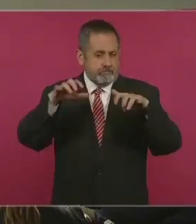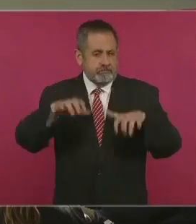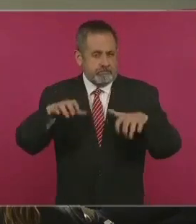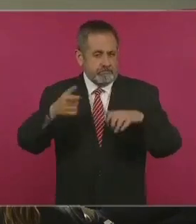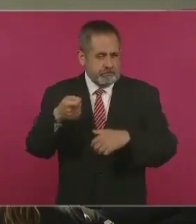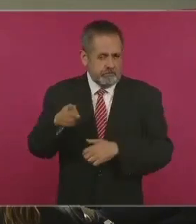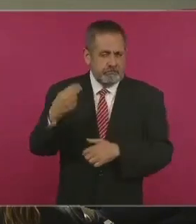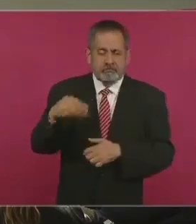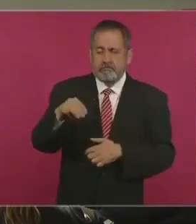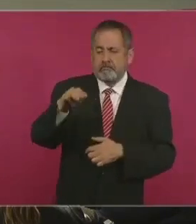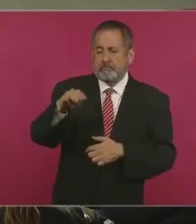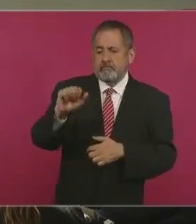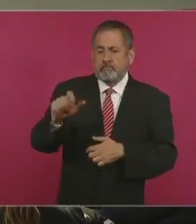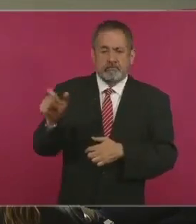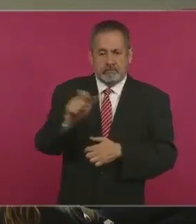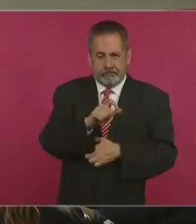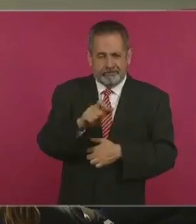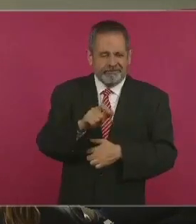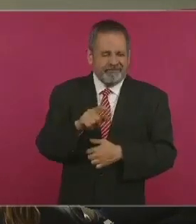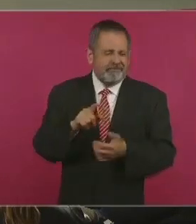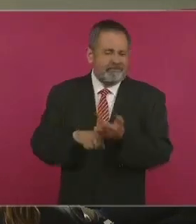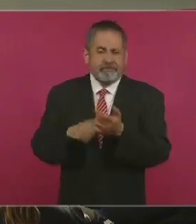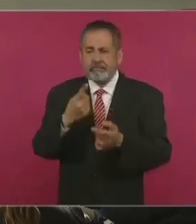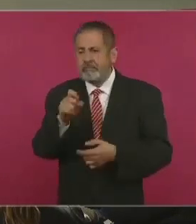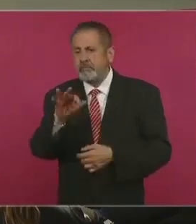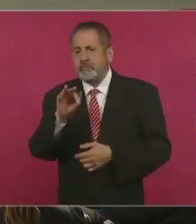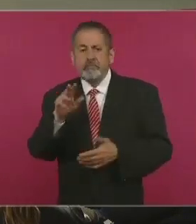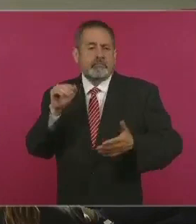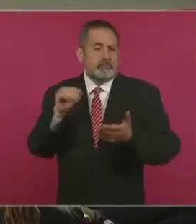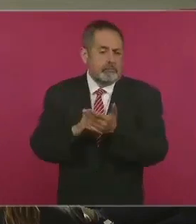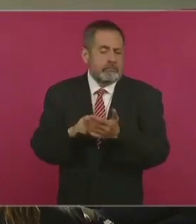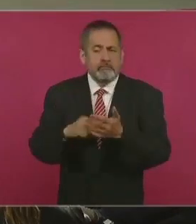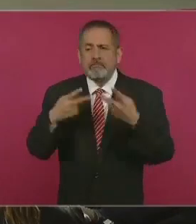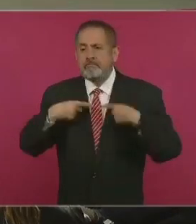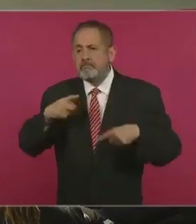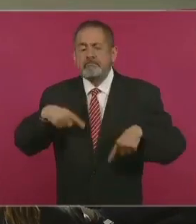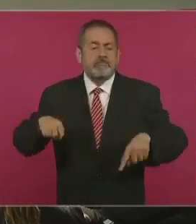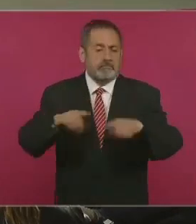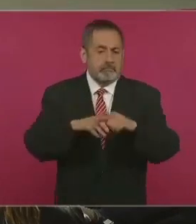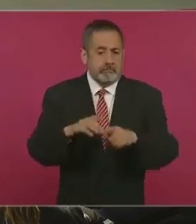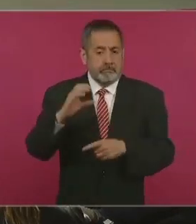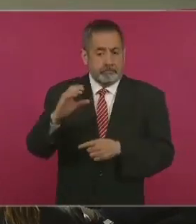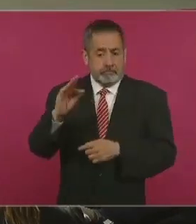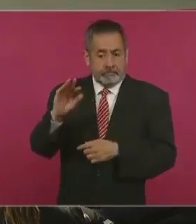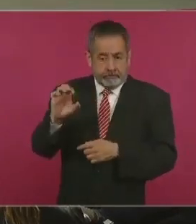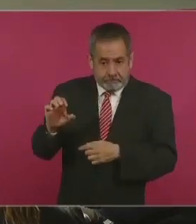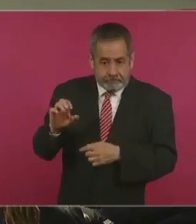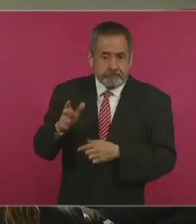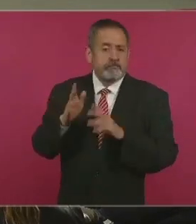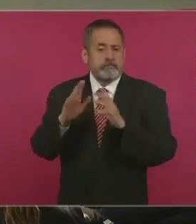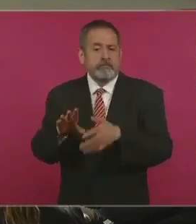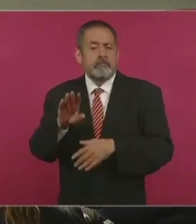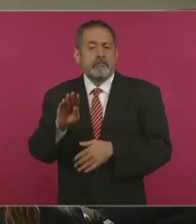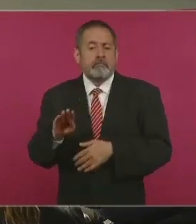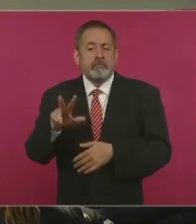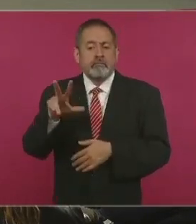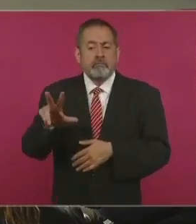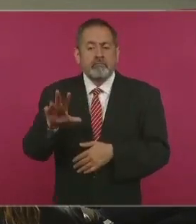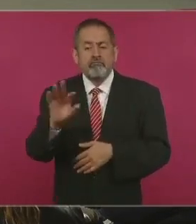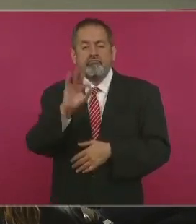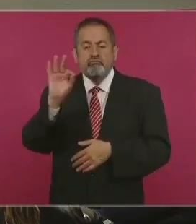a 143,000 usuarios y la CFE ha recuperado ya el 98%